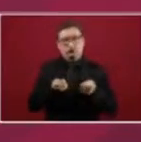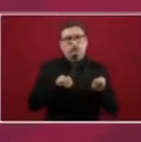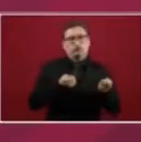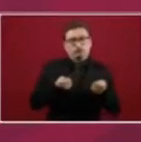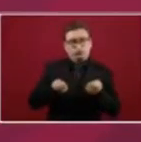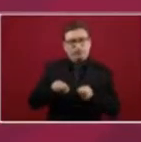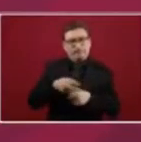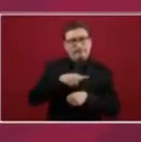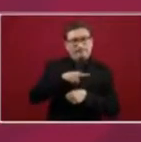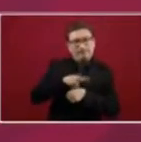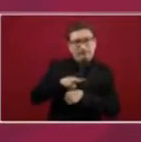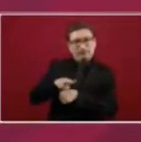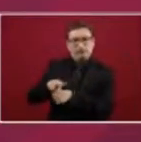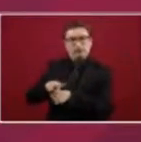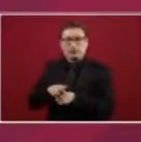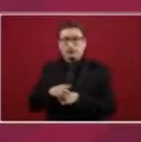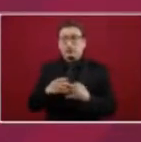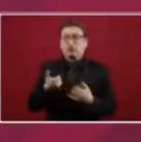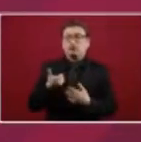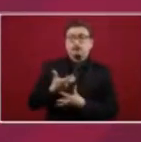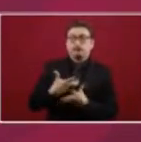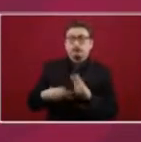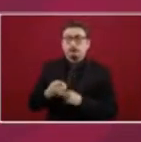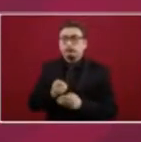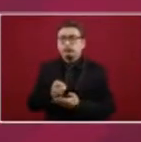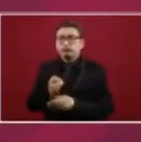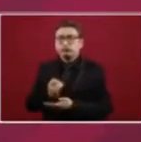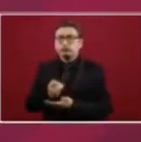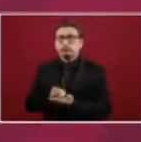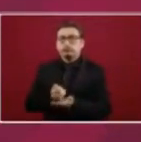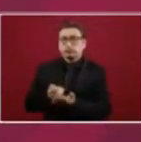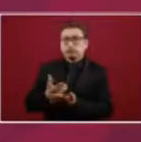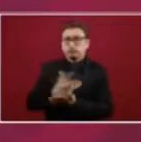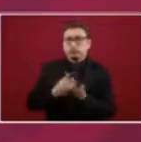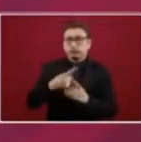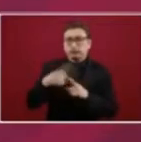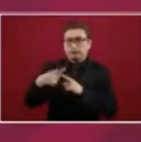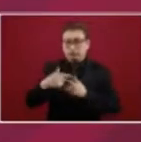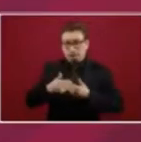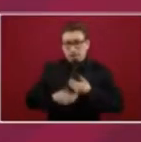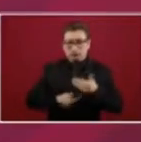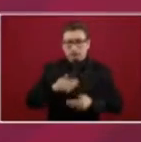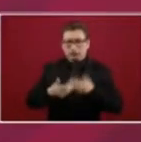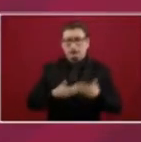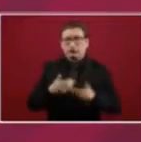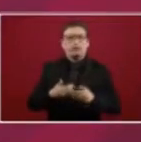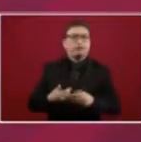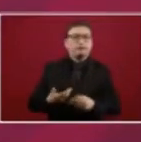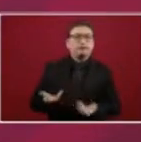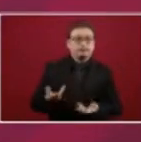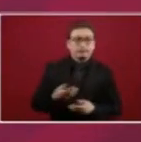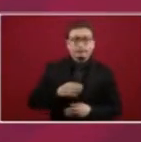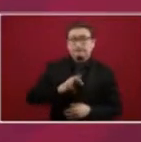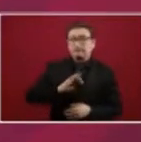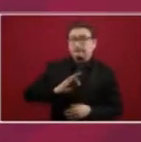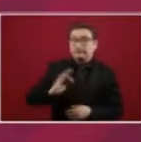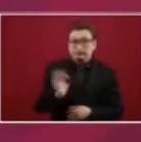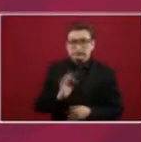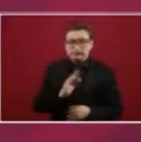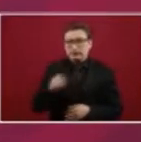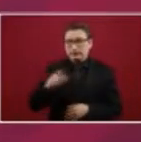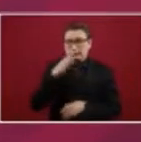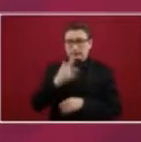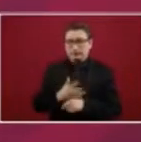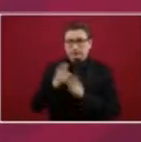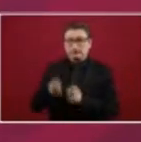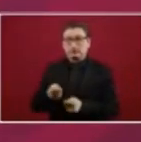conductas irregulares del exdelegado federal de Programas Sociales en Jalisco, Carlos Lomelí, las cuales se llevarán a las últimas consecuencias y en apego a